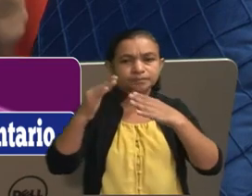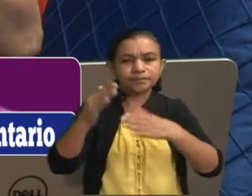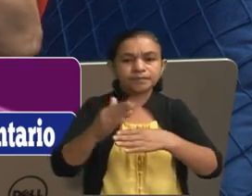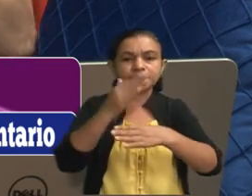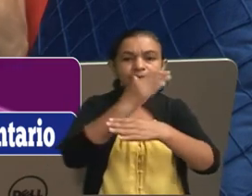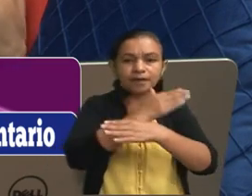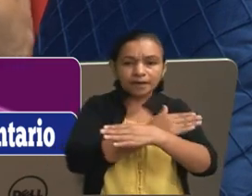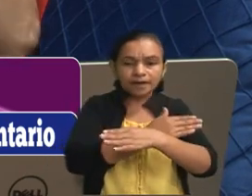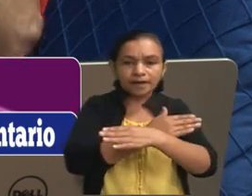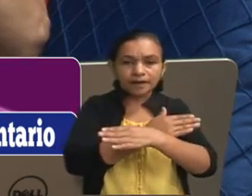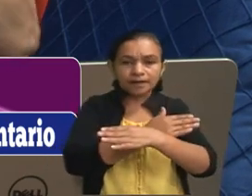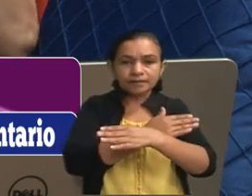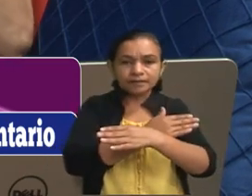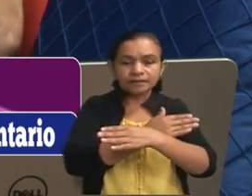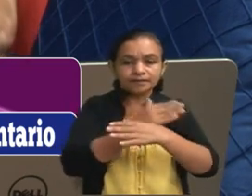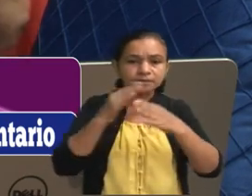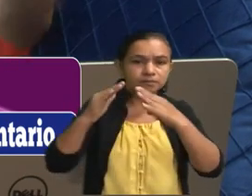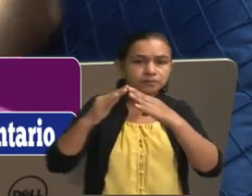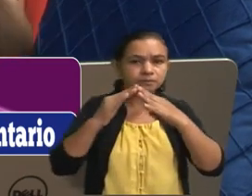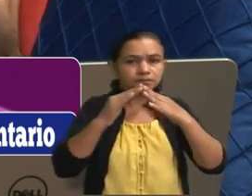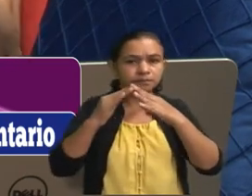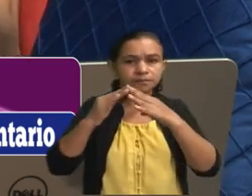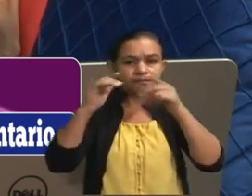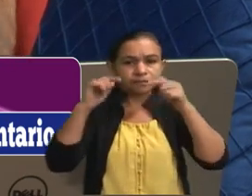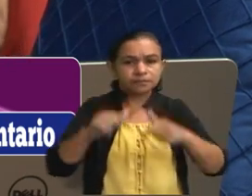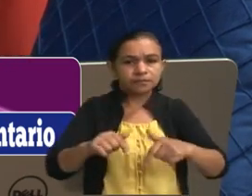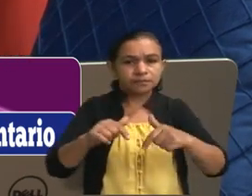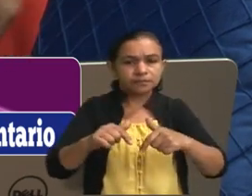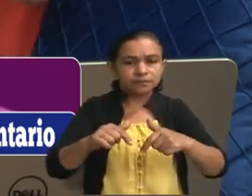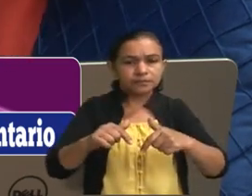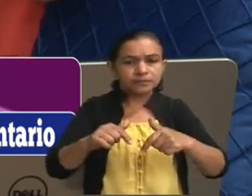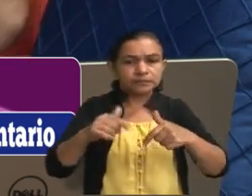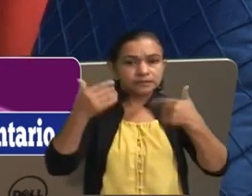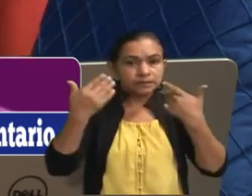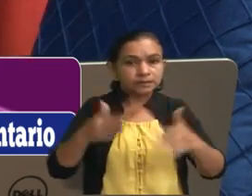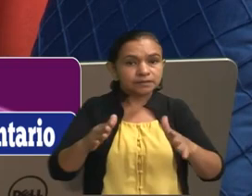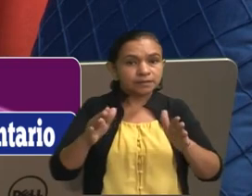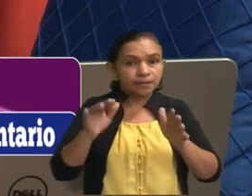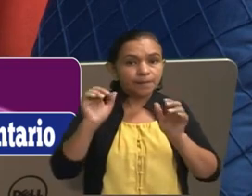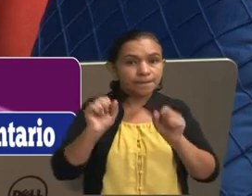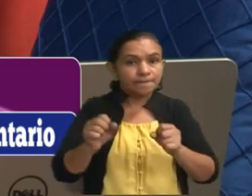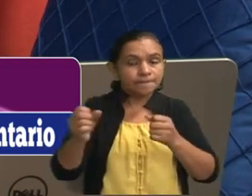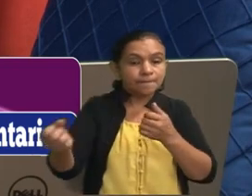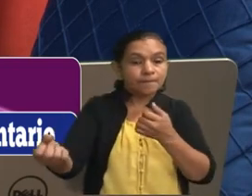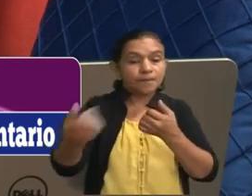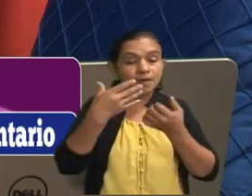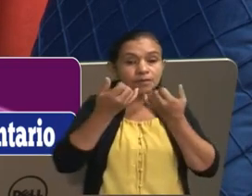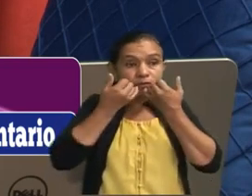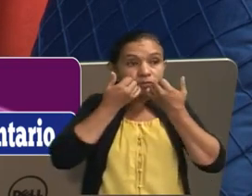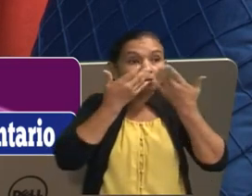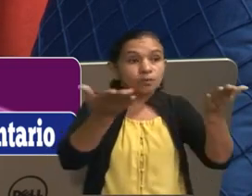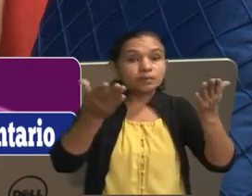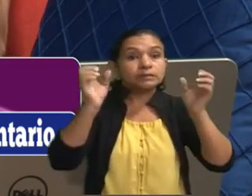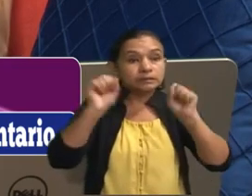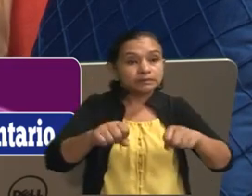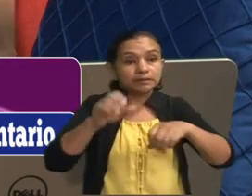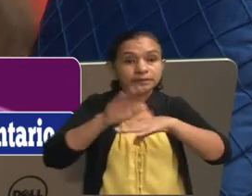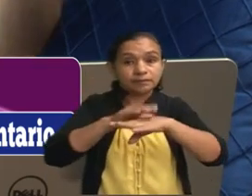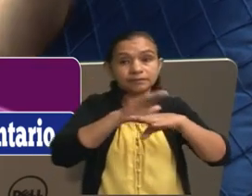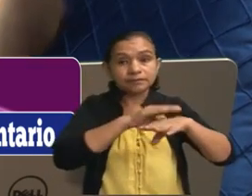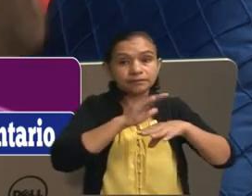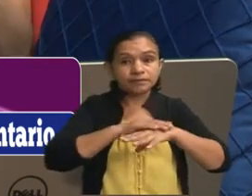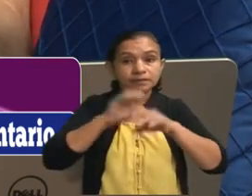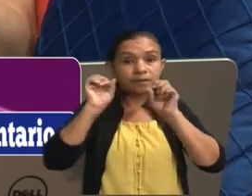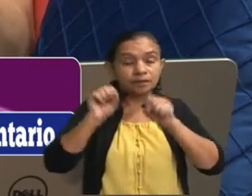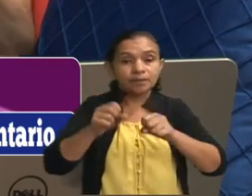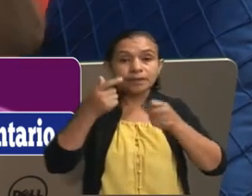que llegue la sacudida aquí a este estudio, ustedes ya podrían tener una información y pueden